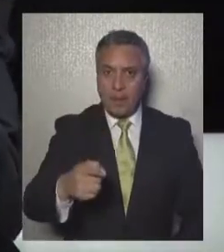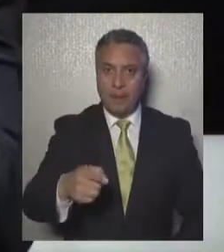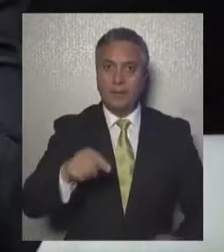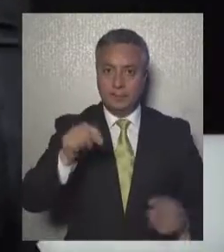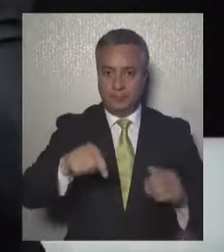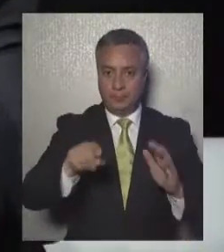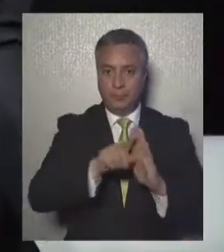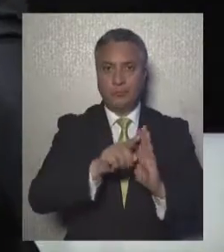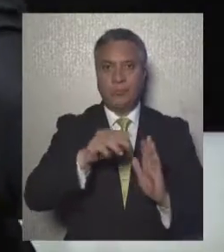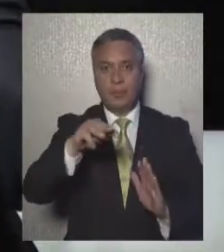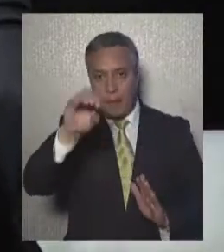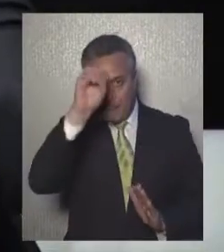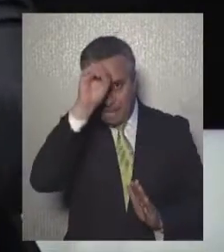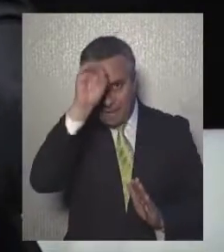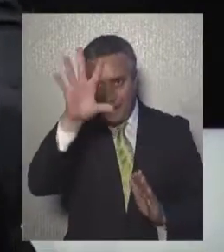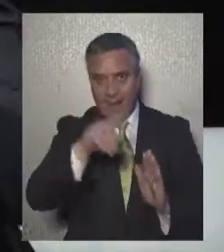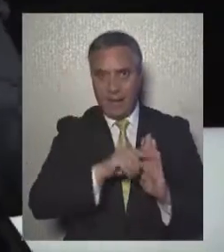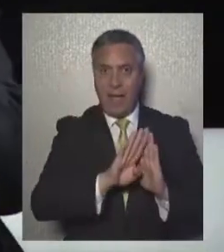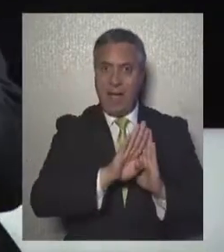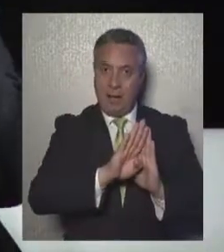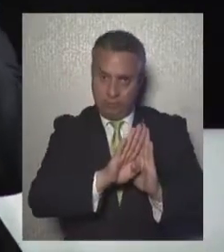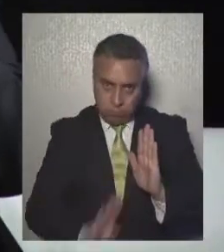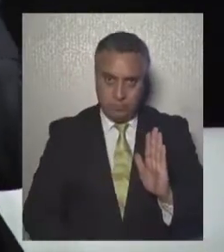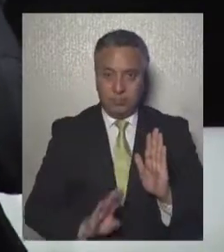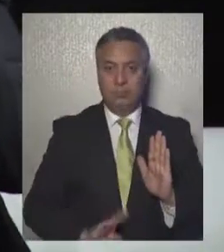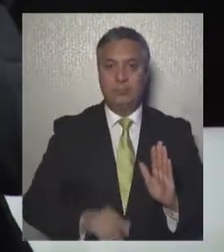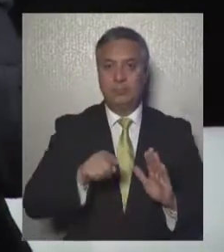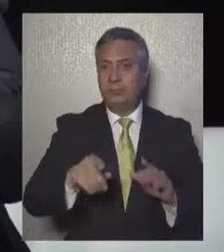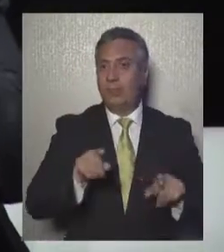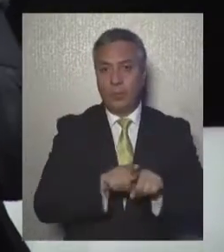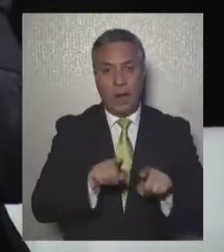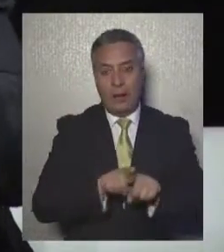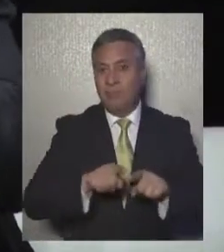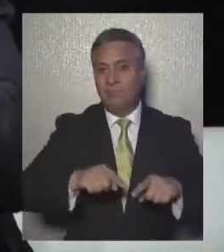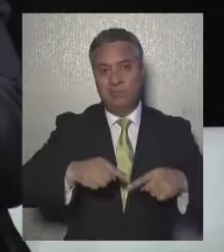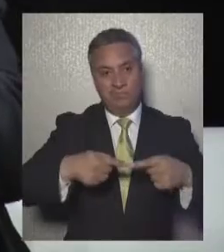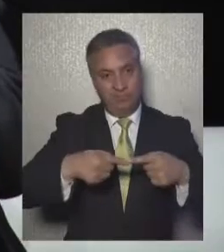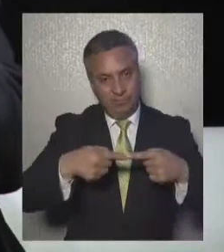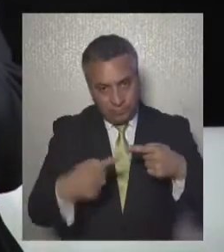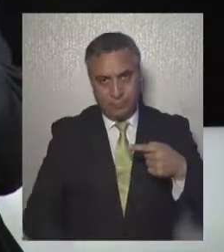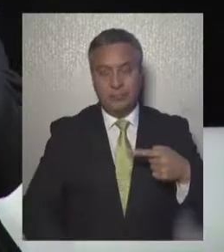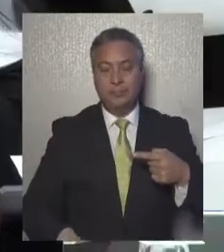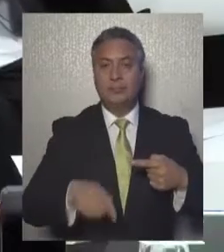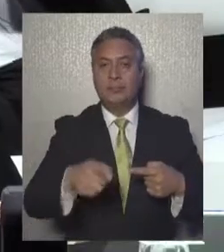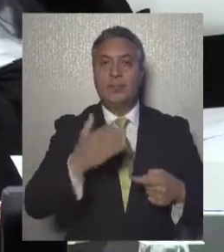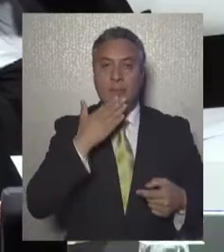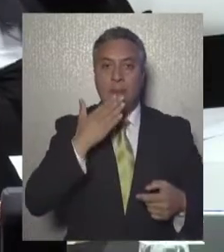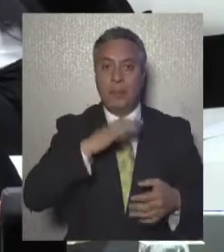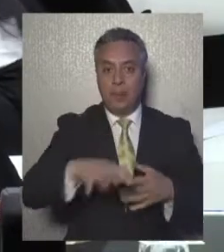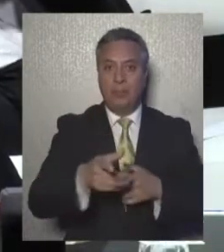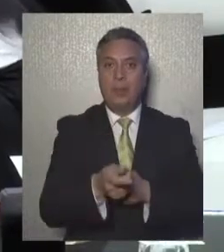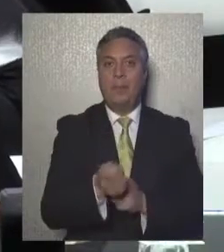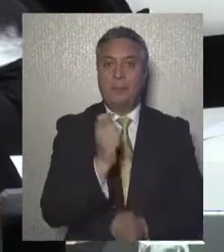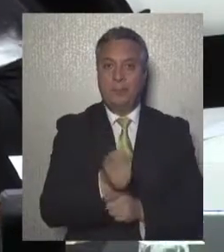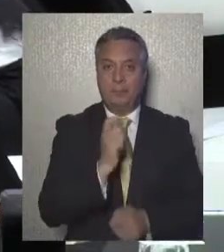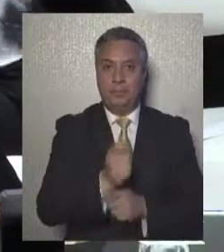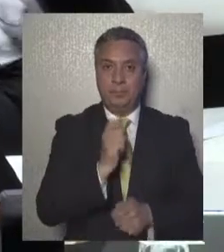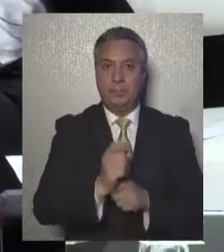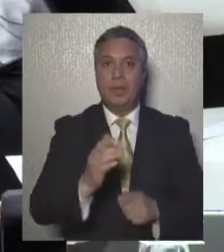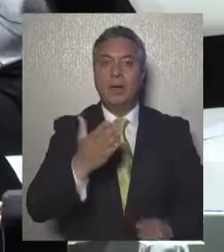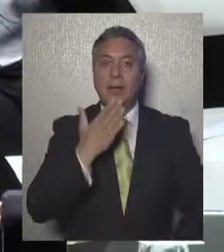de la minería, la dramática colapso de la productividad en el sector pesquero y